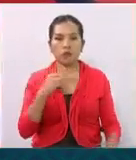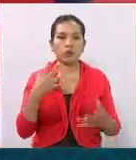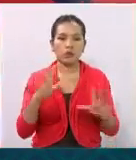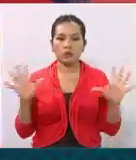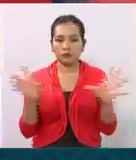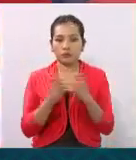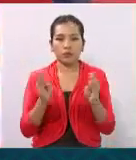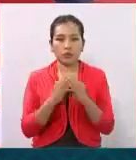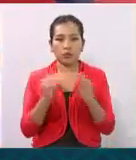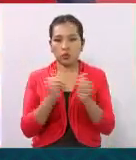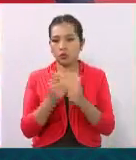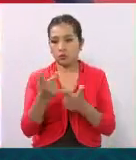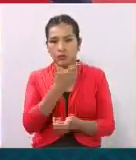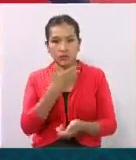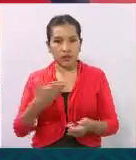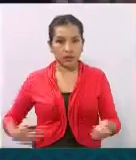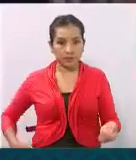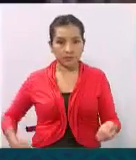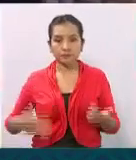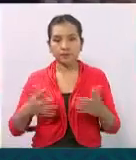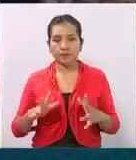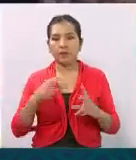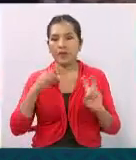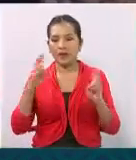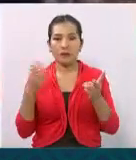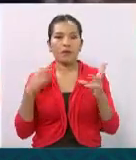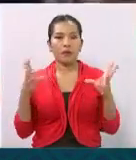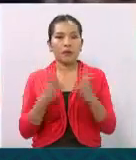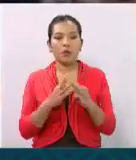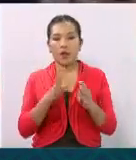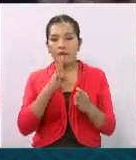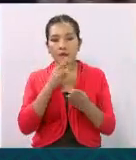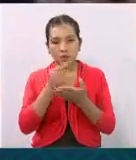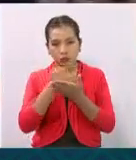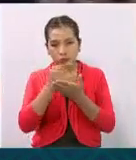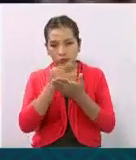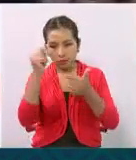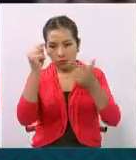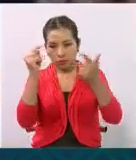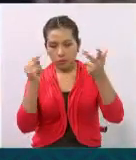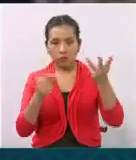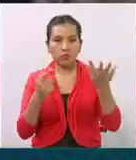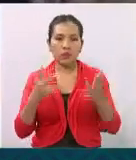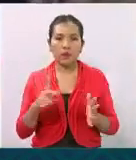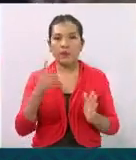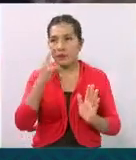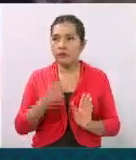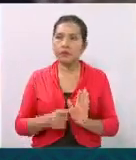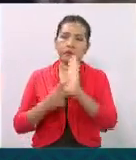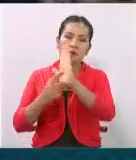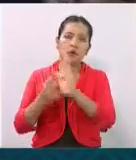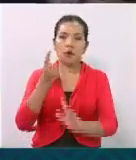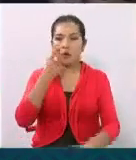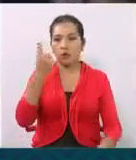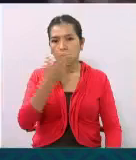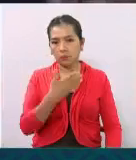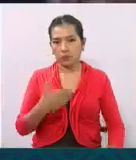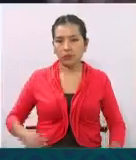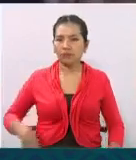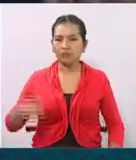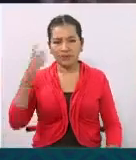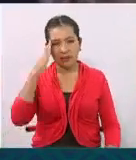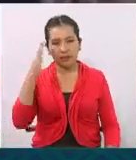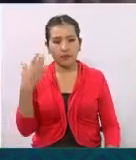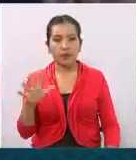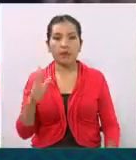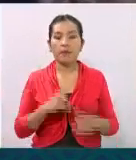el presidente donde se ha detallado estos temas, se ha hecho conocer al presidente, así que él ya conoce esto.